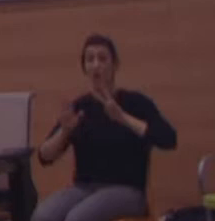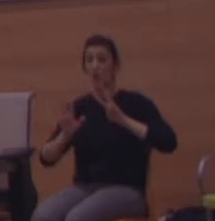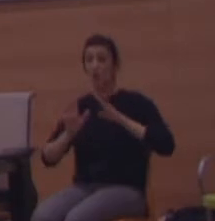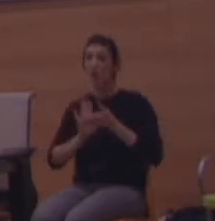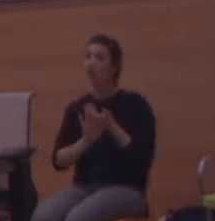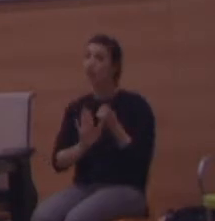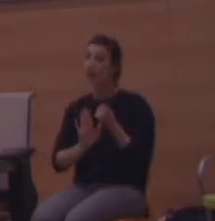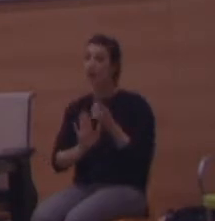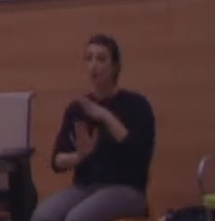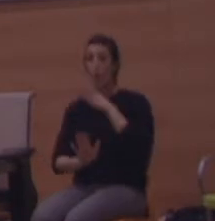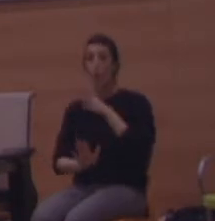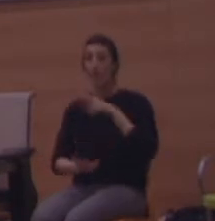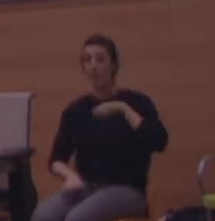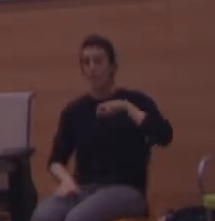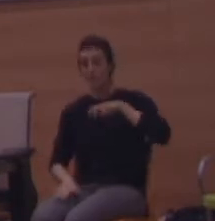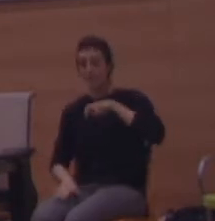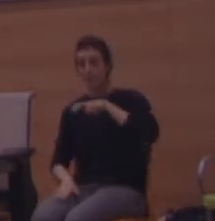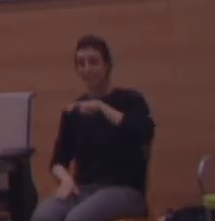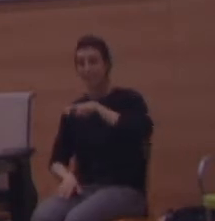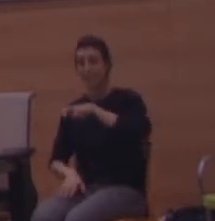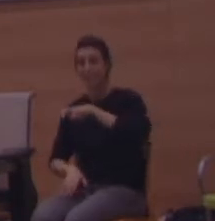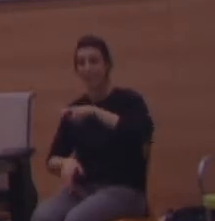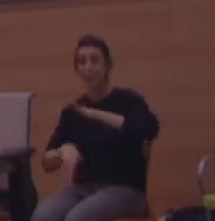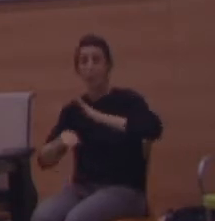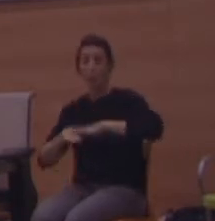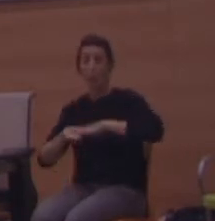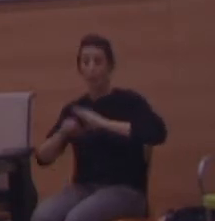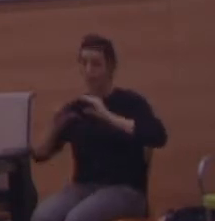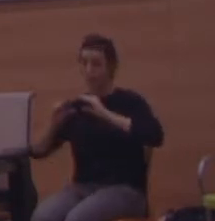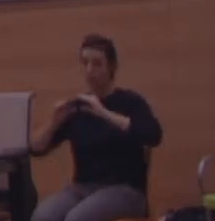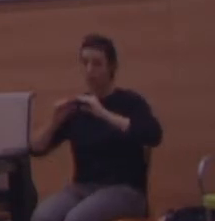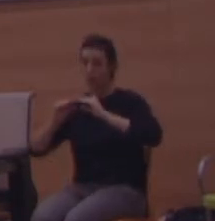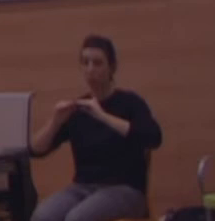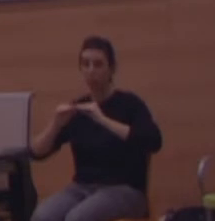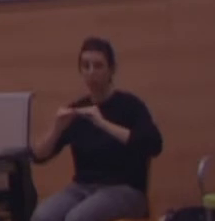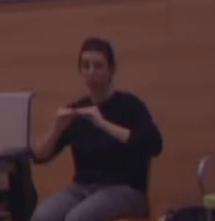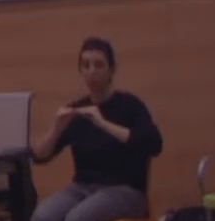por la deacumulación los grosores van a disminuir y va a perder el efecto que tienen.